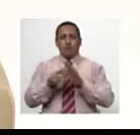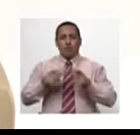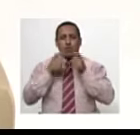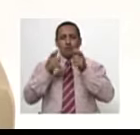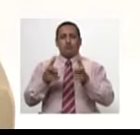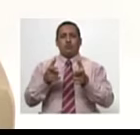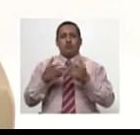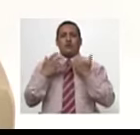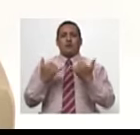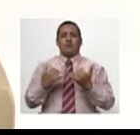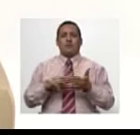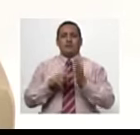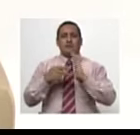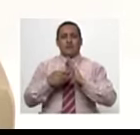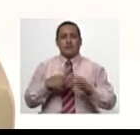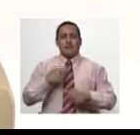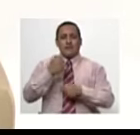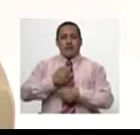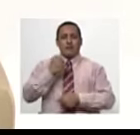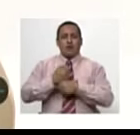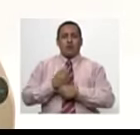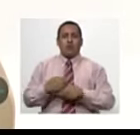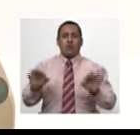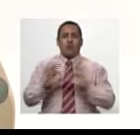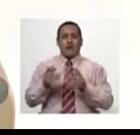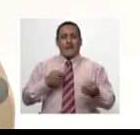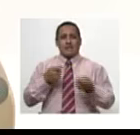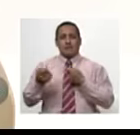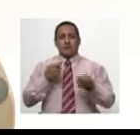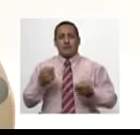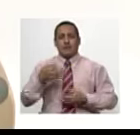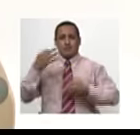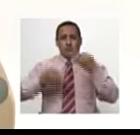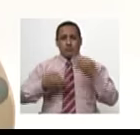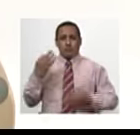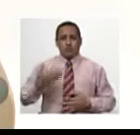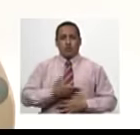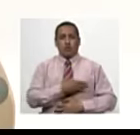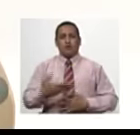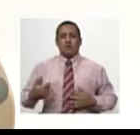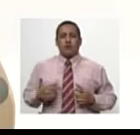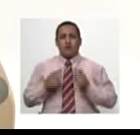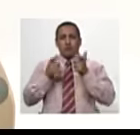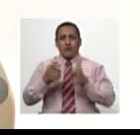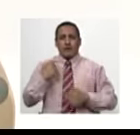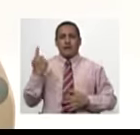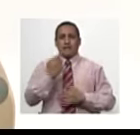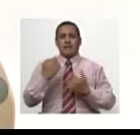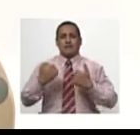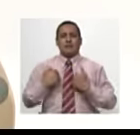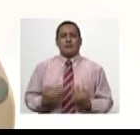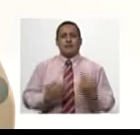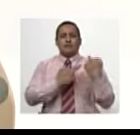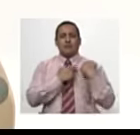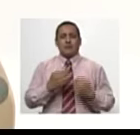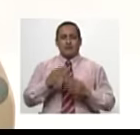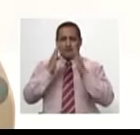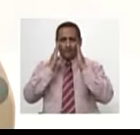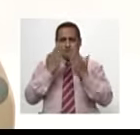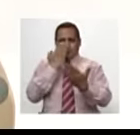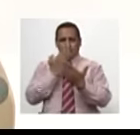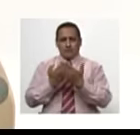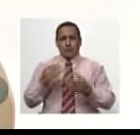control de la ejecución y la gestión del presupuesto del Estado, la Contraloría tiene esta función asignada directamente por